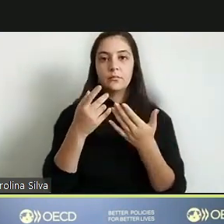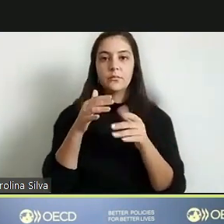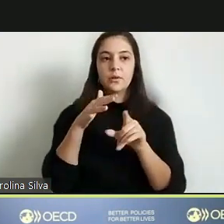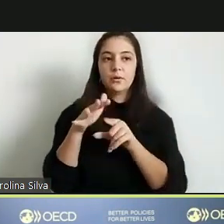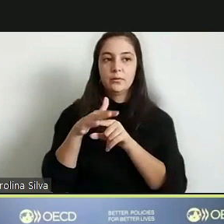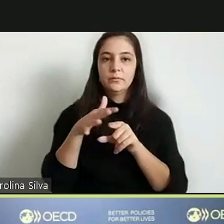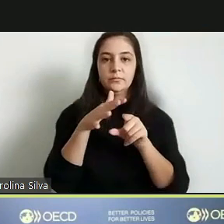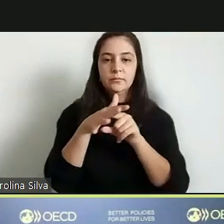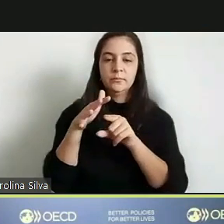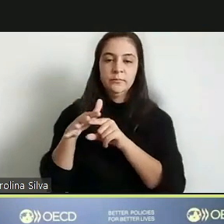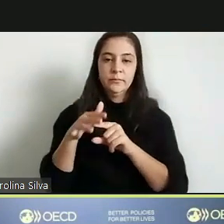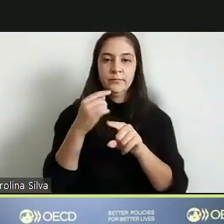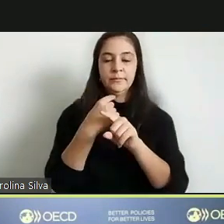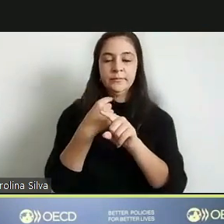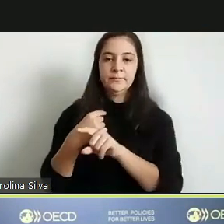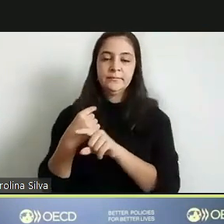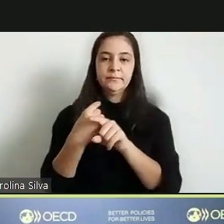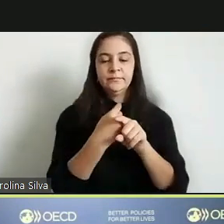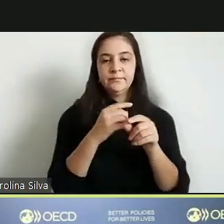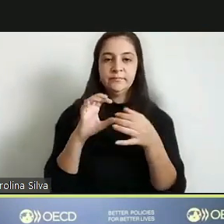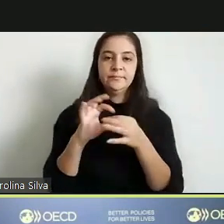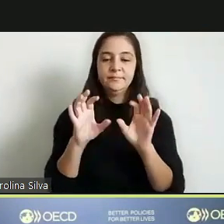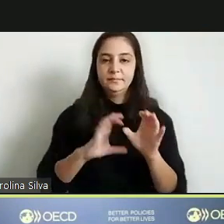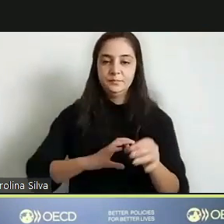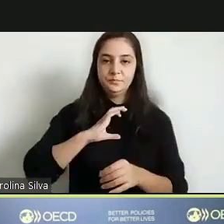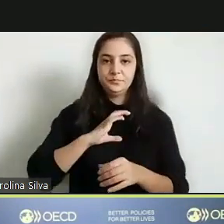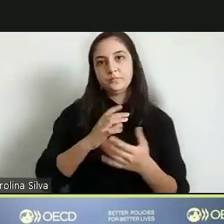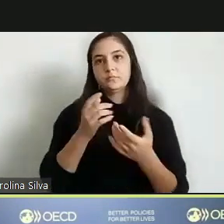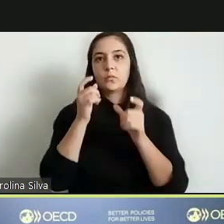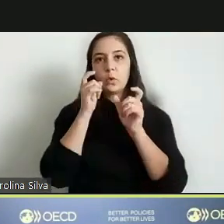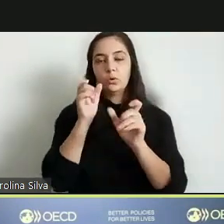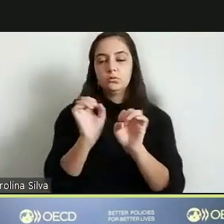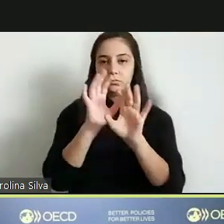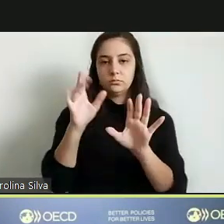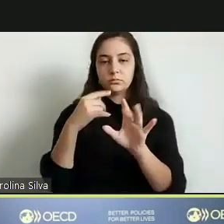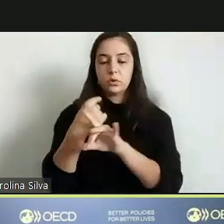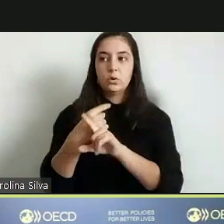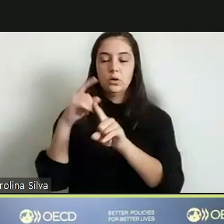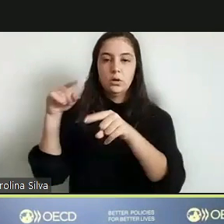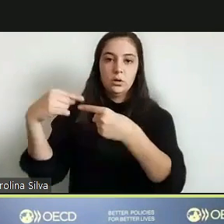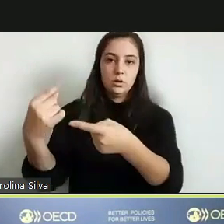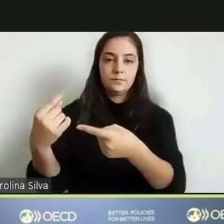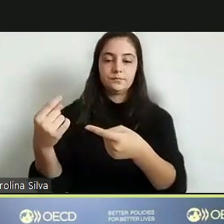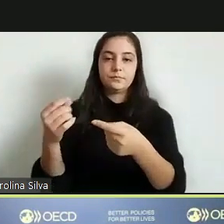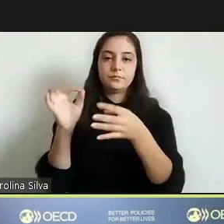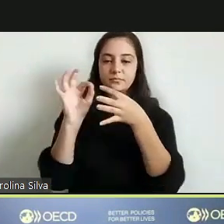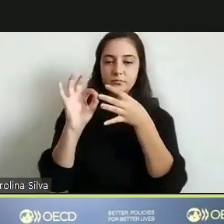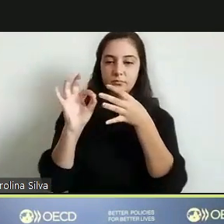influenciaban estos elementos en la confianza, obviamente controlando por otros factores, ¿no? Como